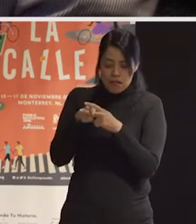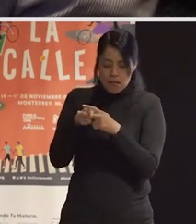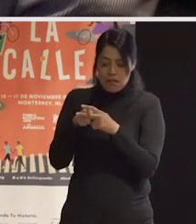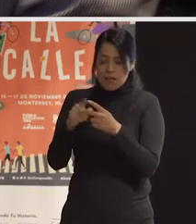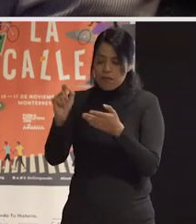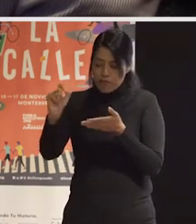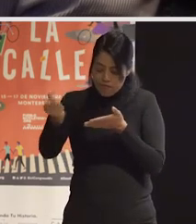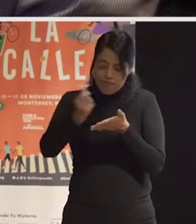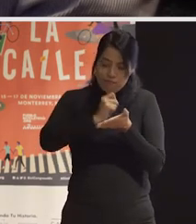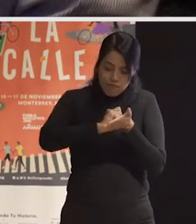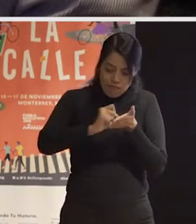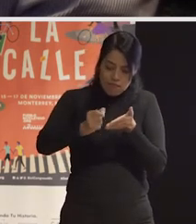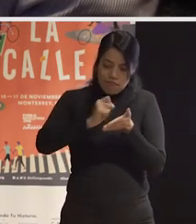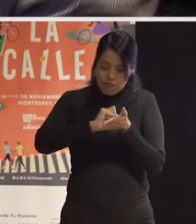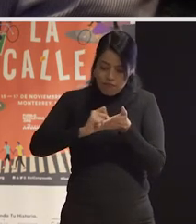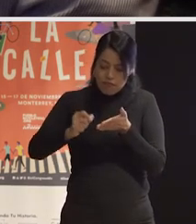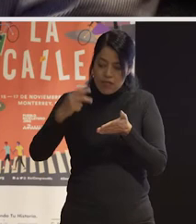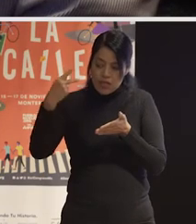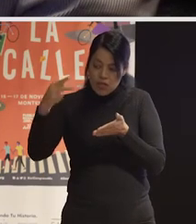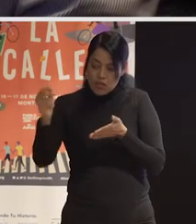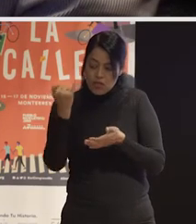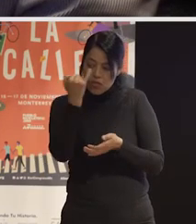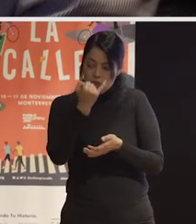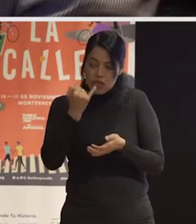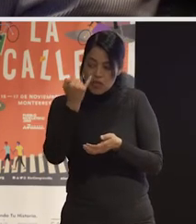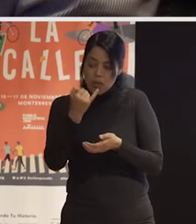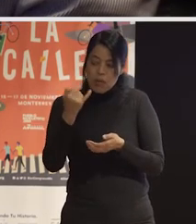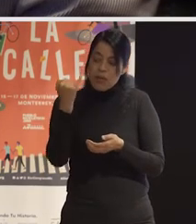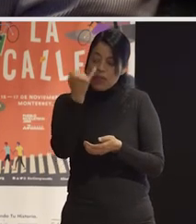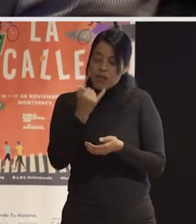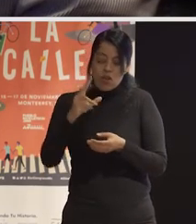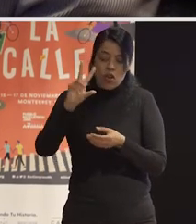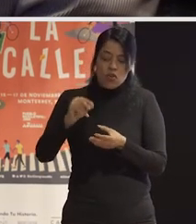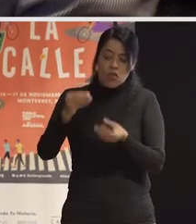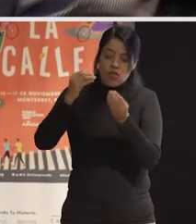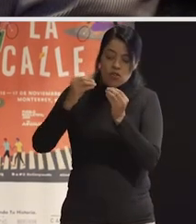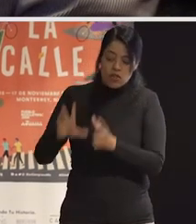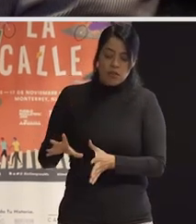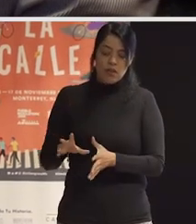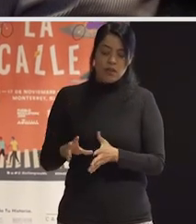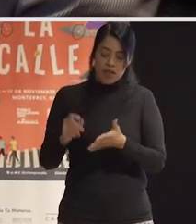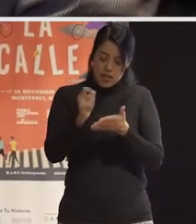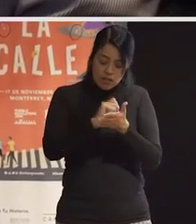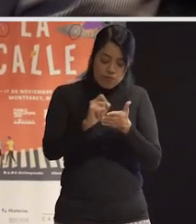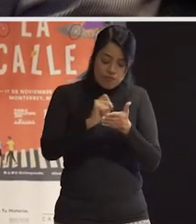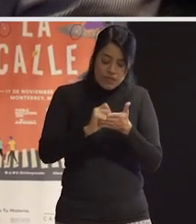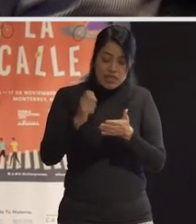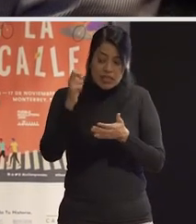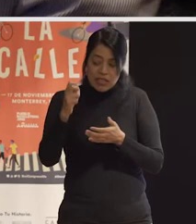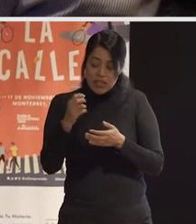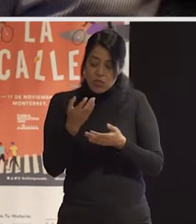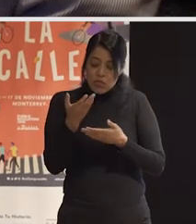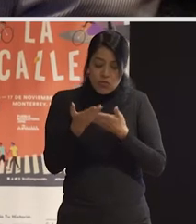escrito el idioma para que no se perdiera y eso eso es un apostolado es